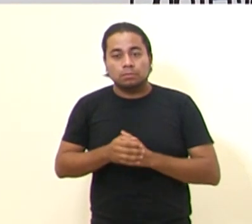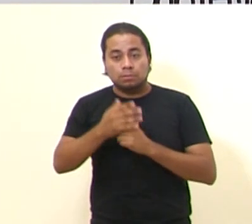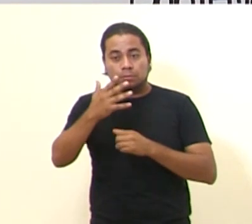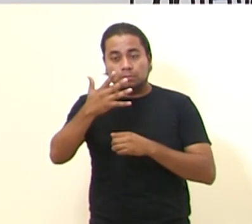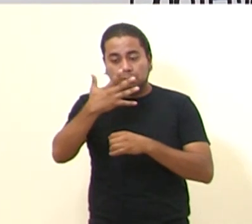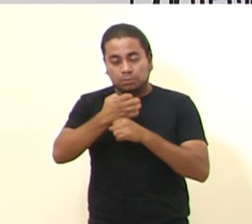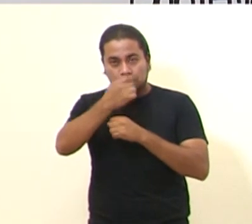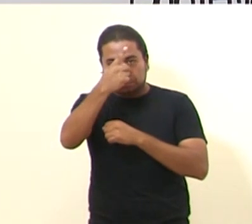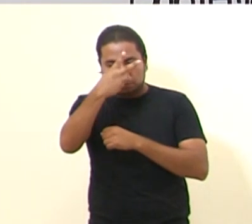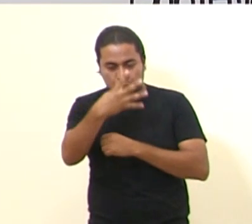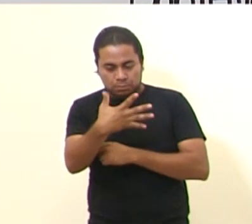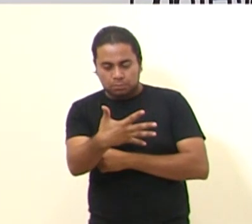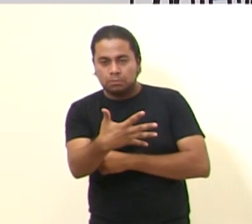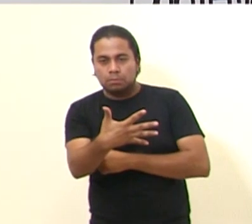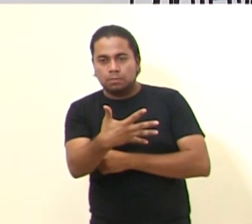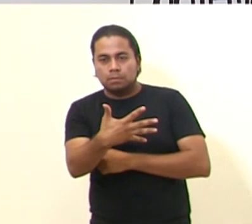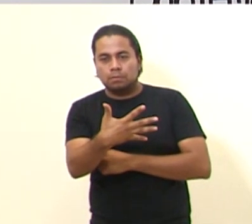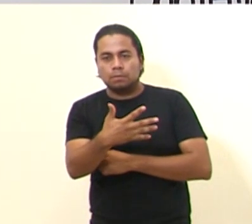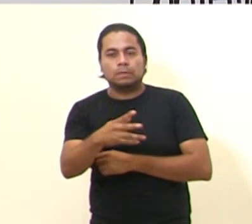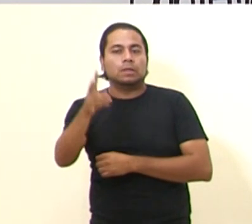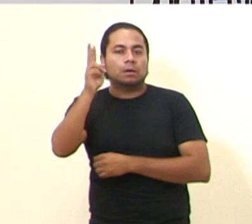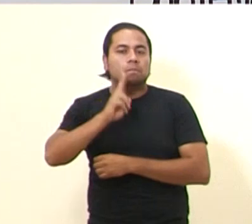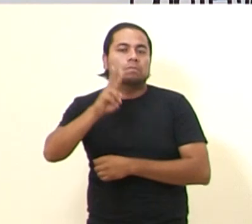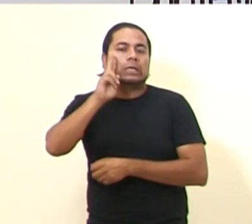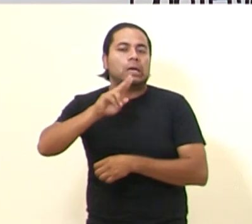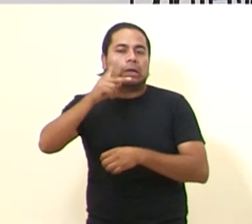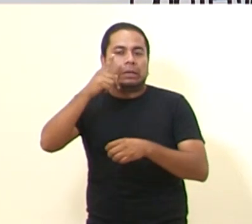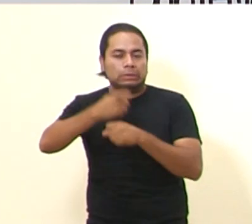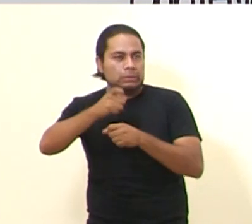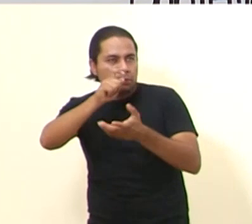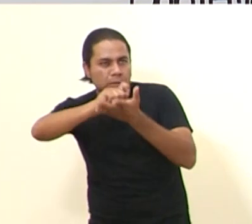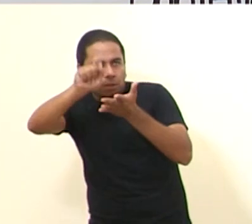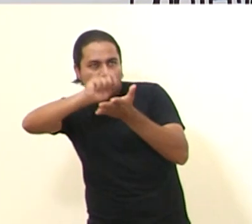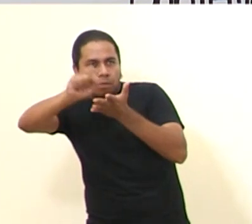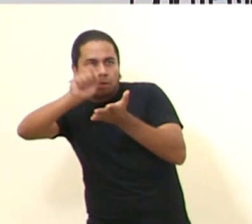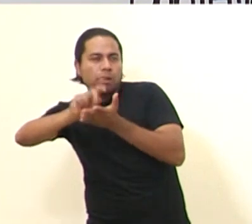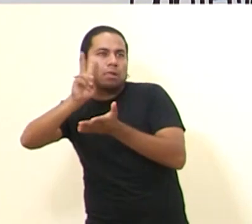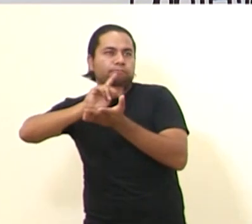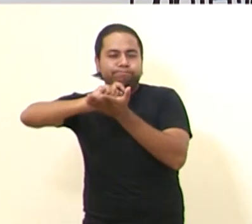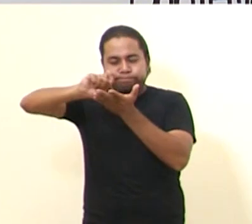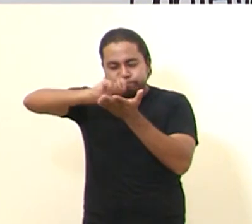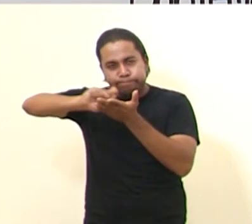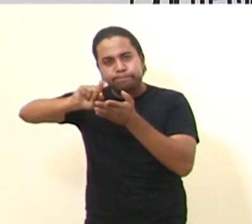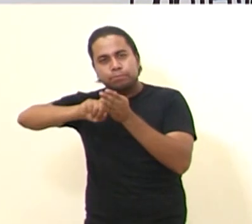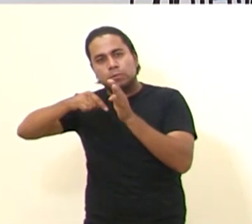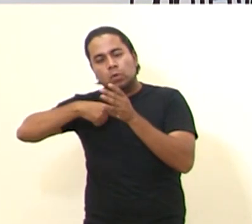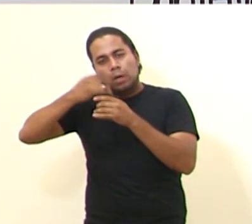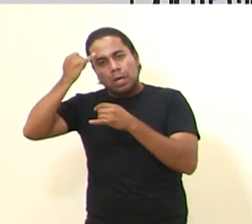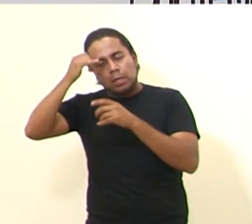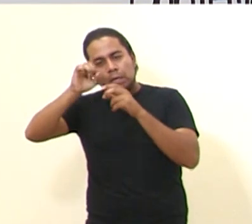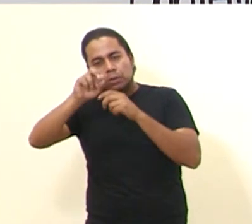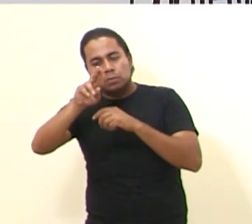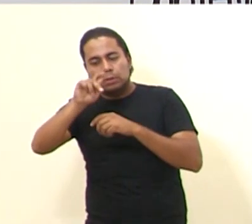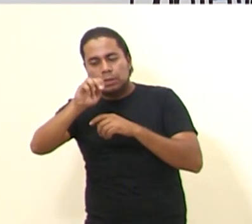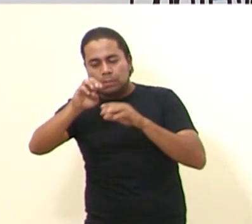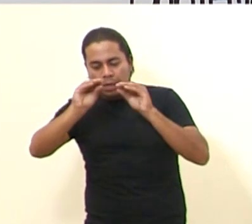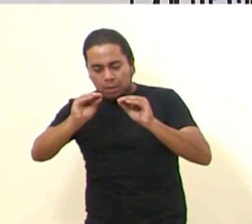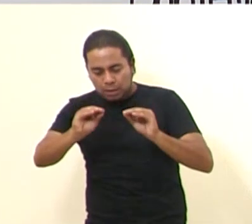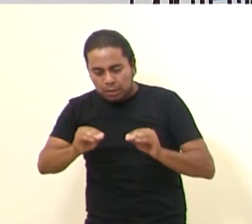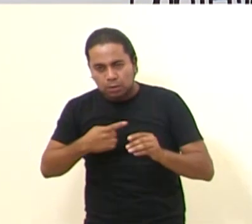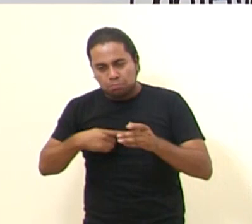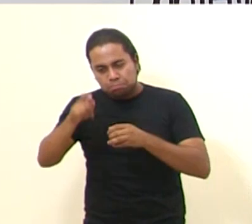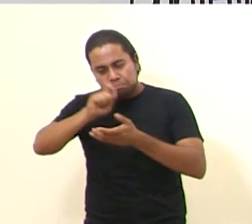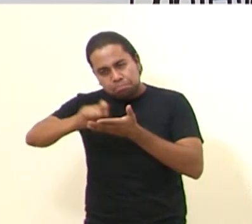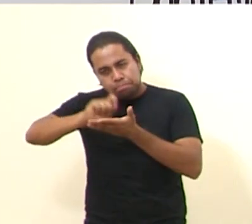5. Redactar el primer borrador. Mis primeras ideas sobre cada subtema voy a ir